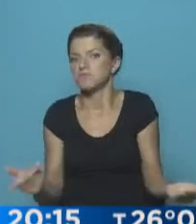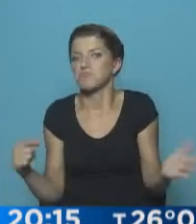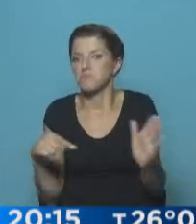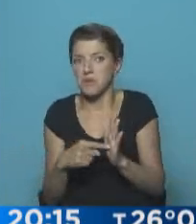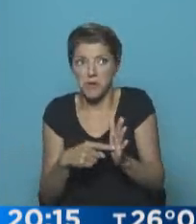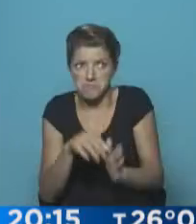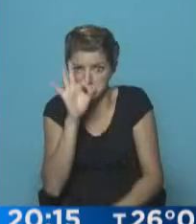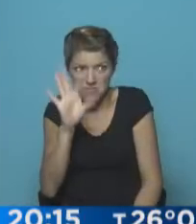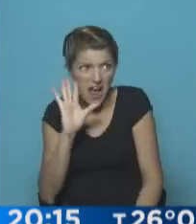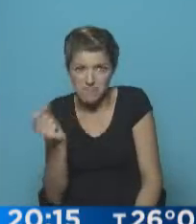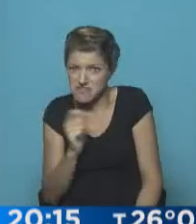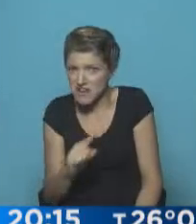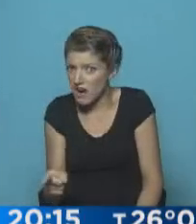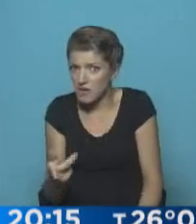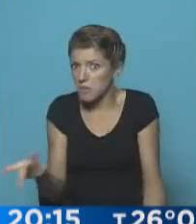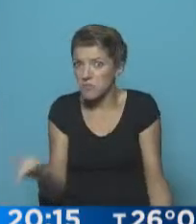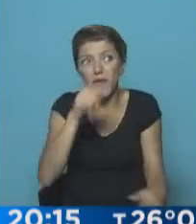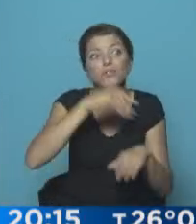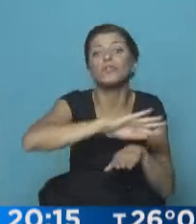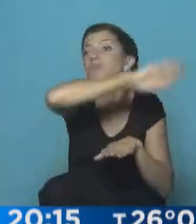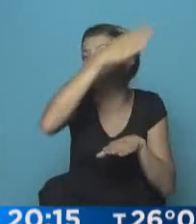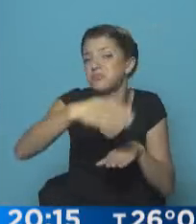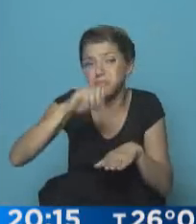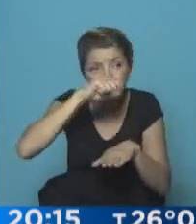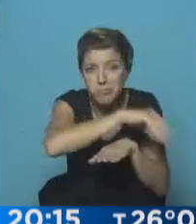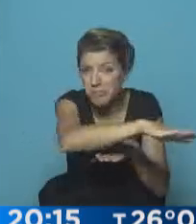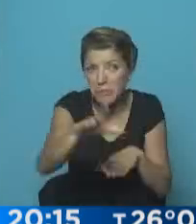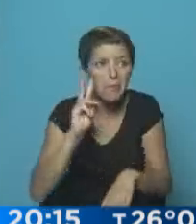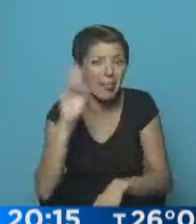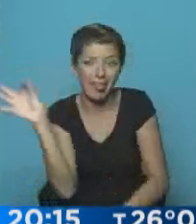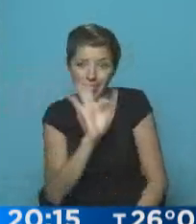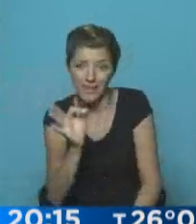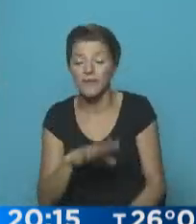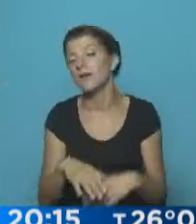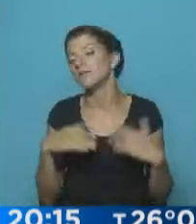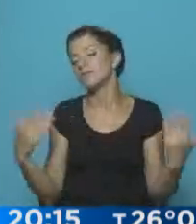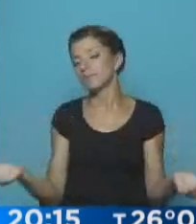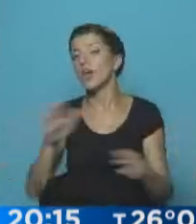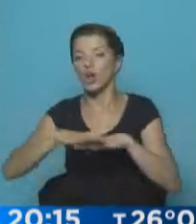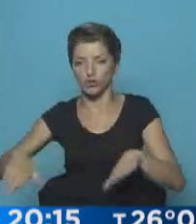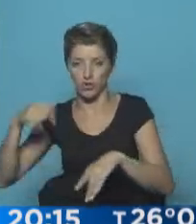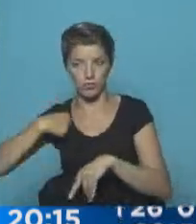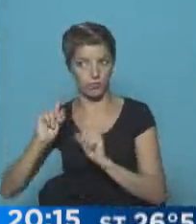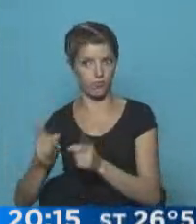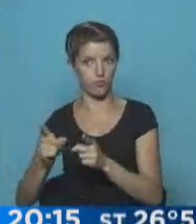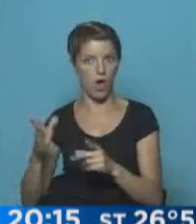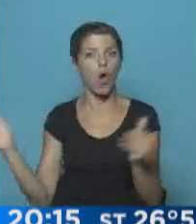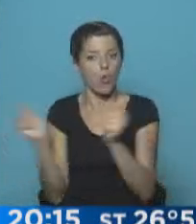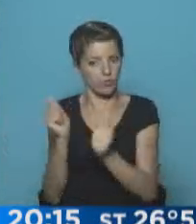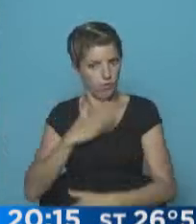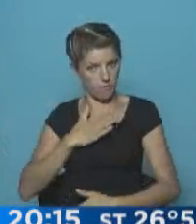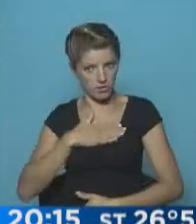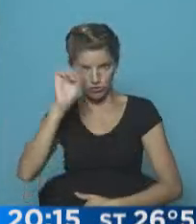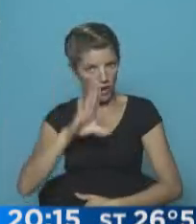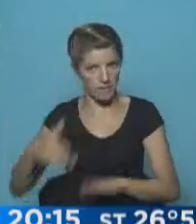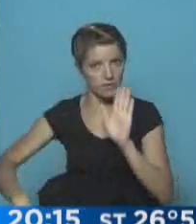nunca raro, nunca nada, vio que eso es un monte, no se ve nada. No se ve nada, no, y los chicos obviamente no salen de acá, si no salen conmigo no salen.